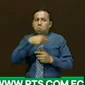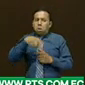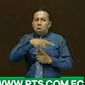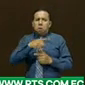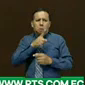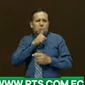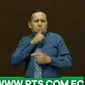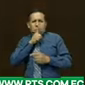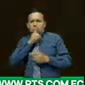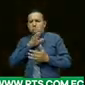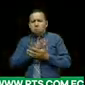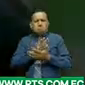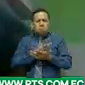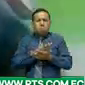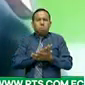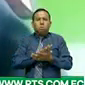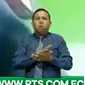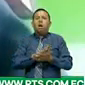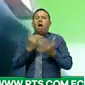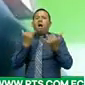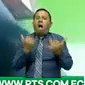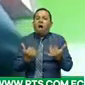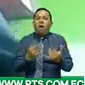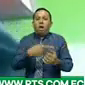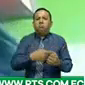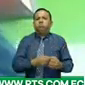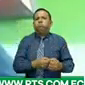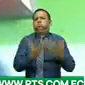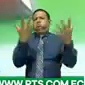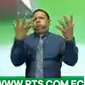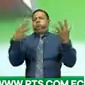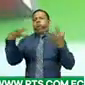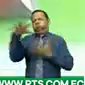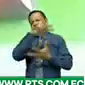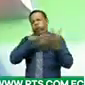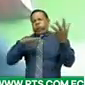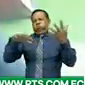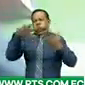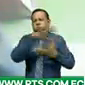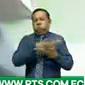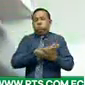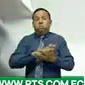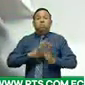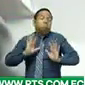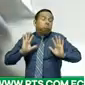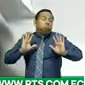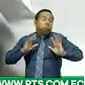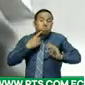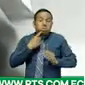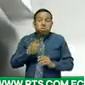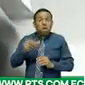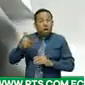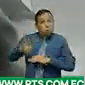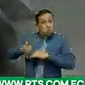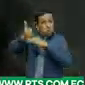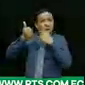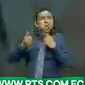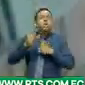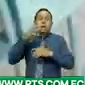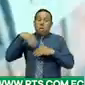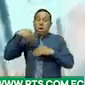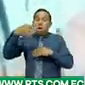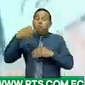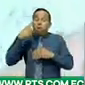reacción ha demorado. Entonces el general Moncayo dice, sí, pensamos que iba a haber algo, entonces, bueno, prepárese.